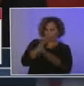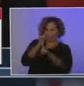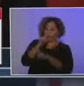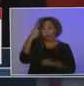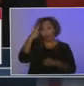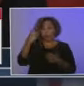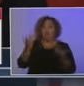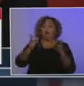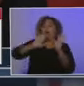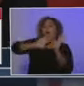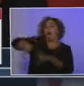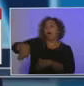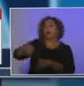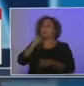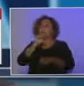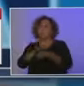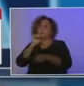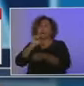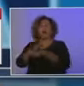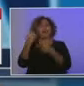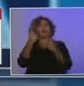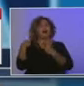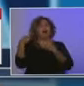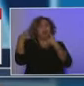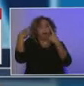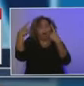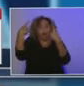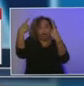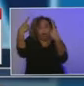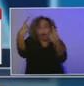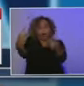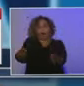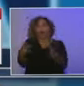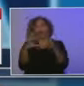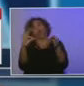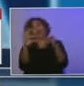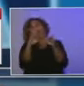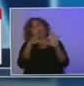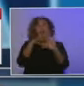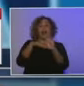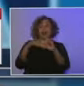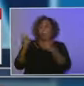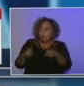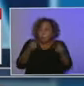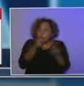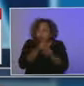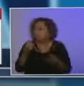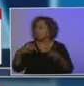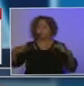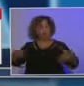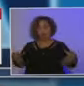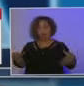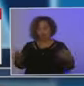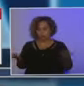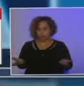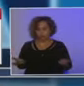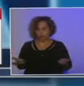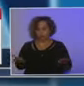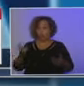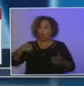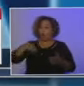una cosa con más promesas. Promesas nos han vendido por todos estos años y no ha pasado nada. Mi pregunta, ¿cuántos de